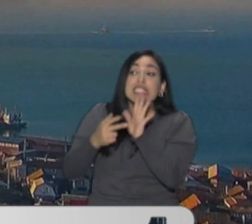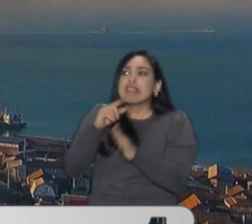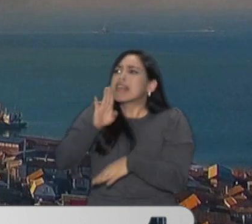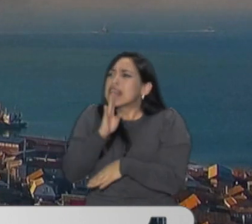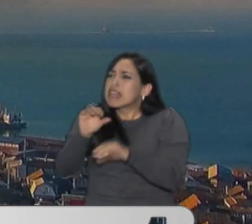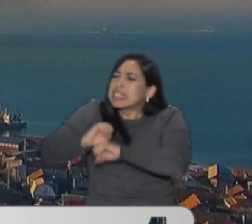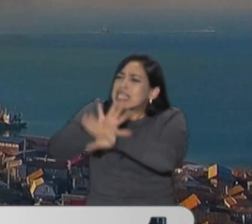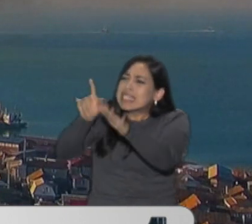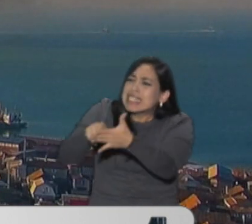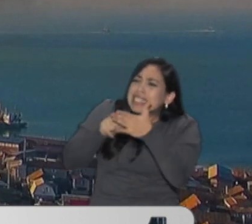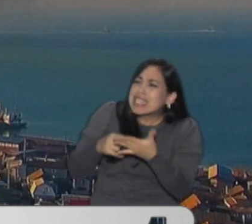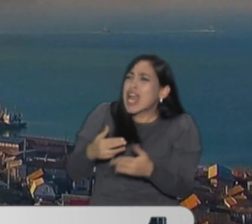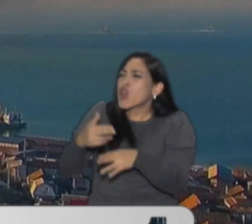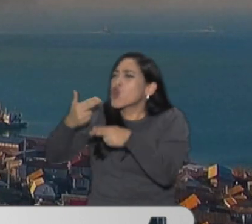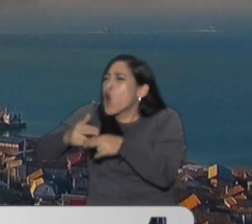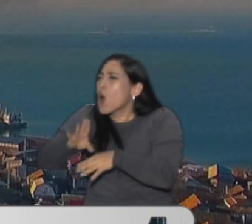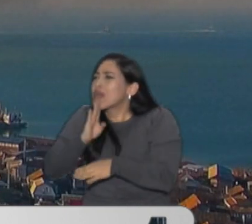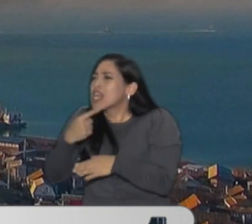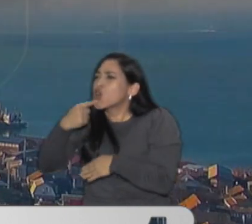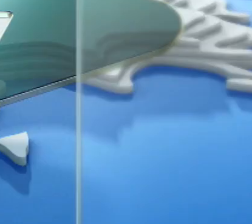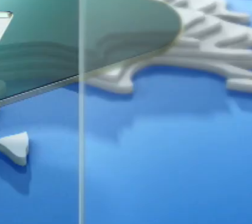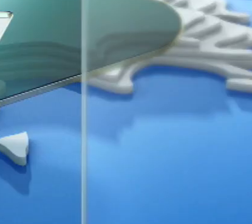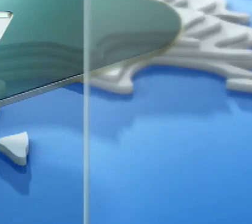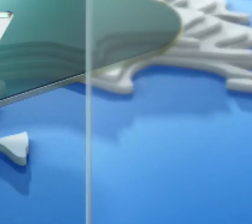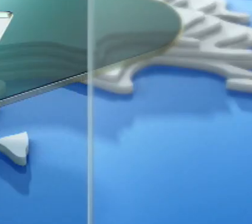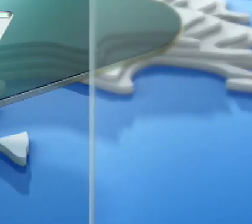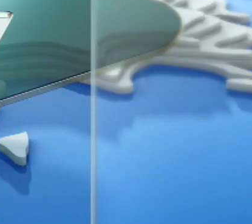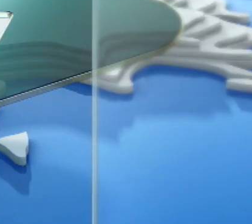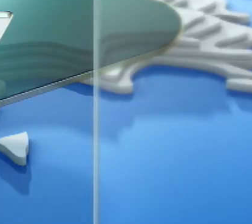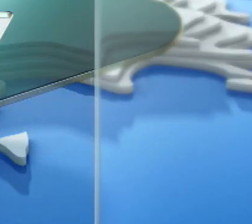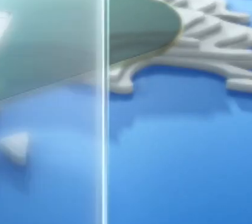distinguir claramente qué embarcación es.